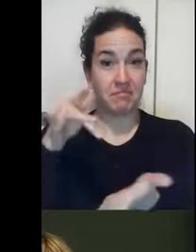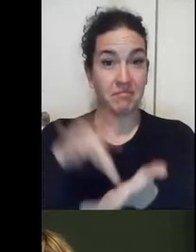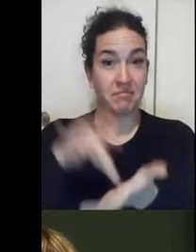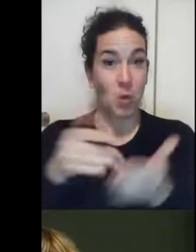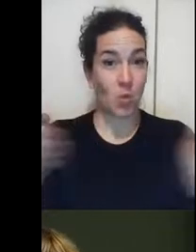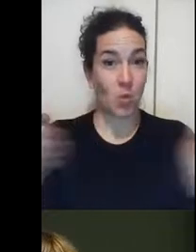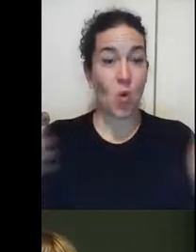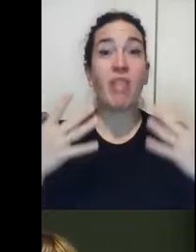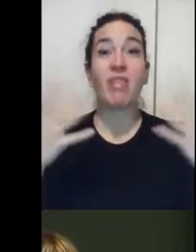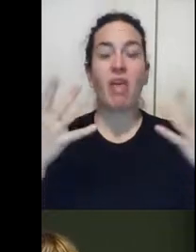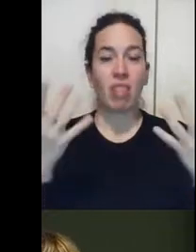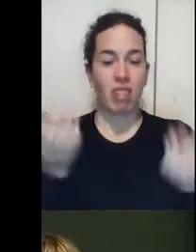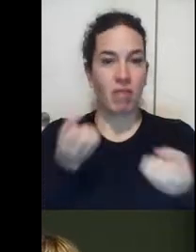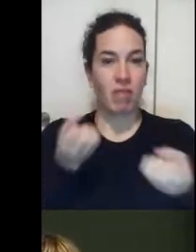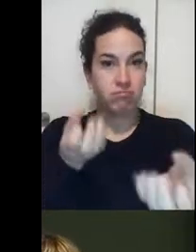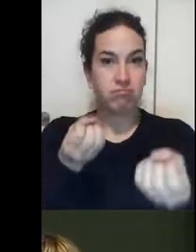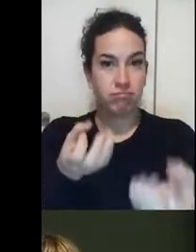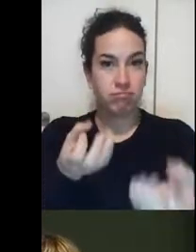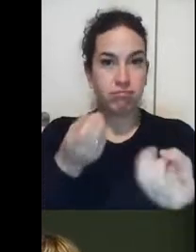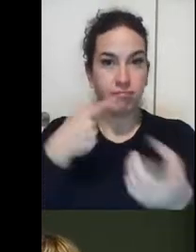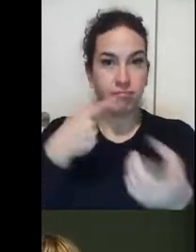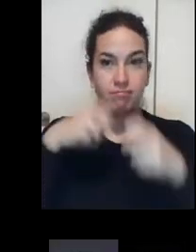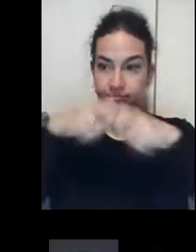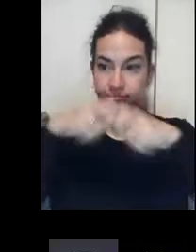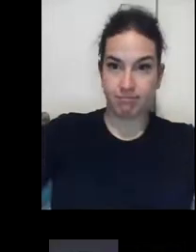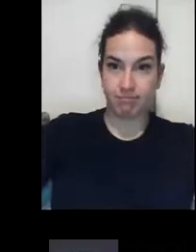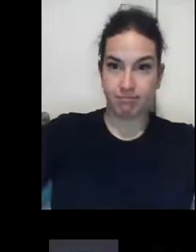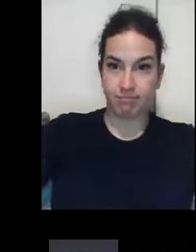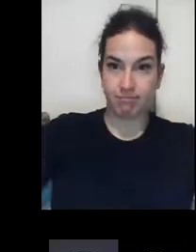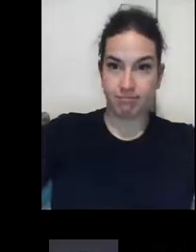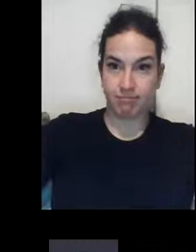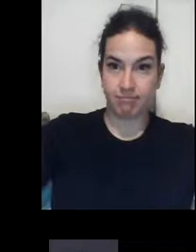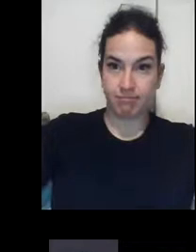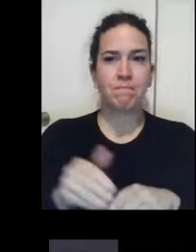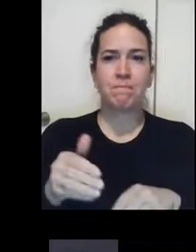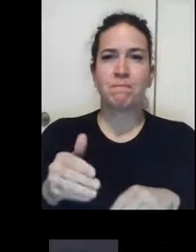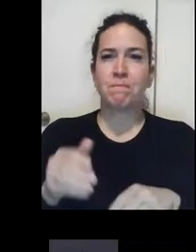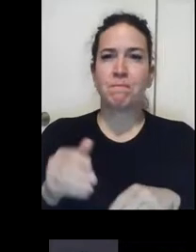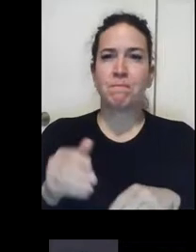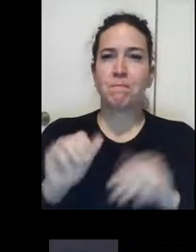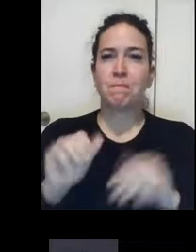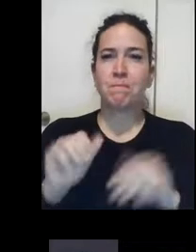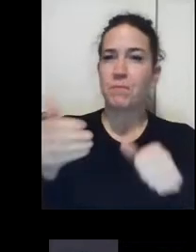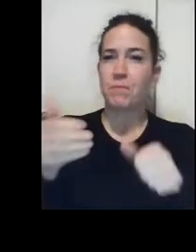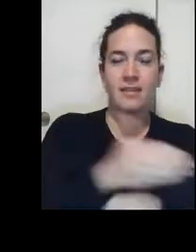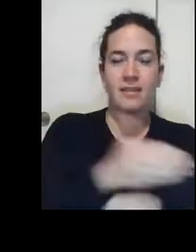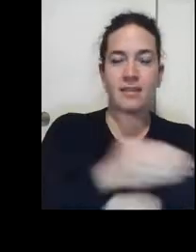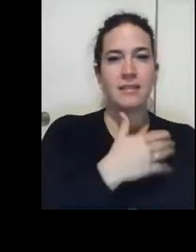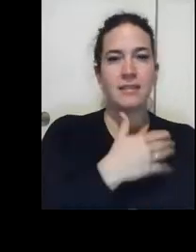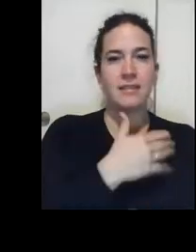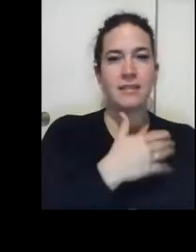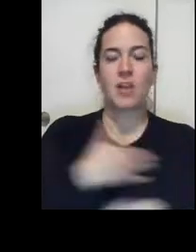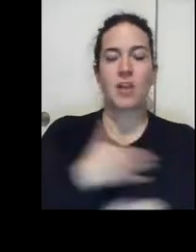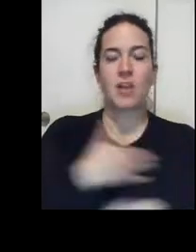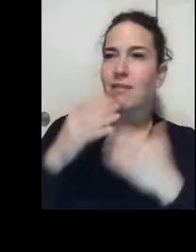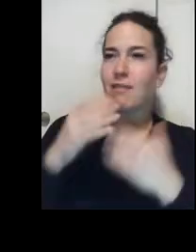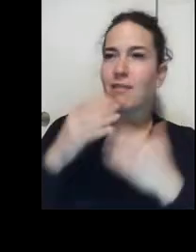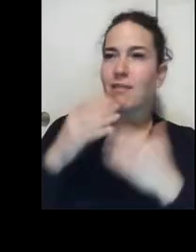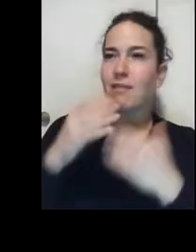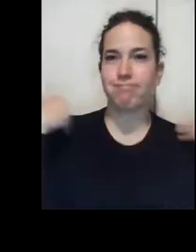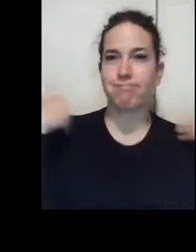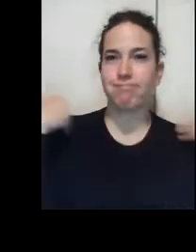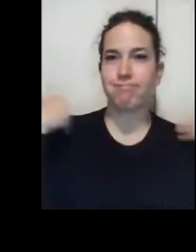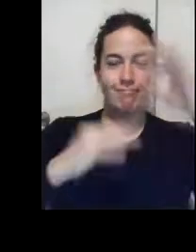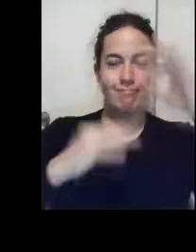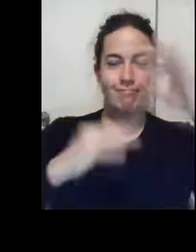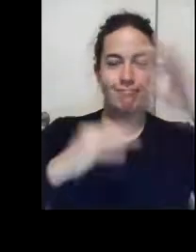10 comunicaciones que tenemos en la mesa. Antes de nada, quería agradecer a los organizadores de estas jornadas de innovación